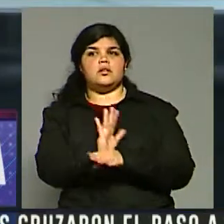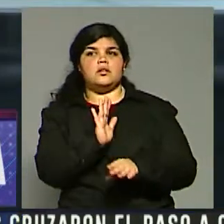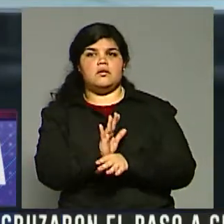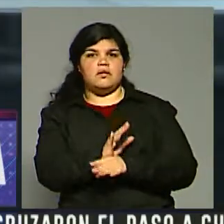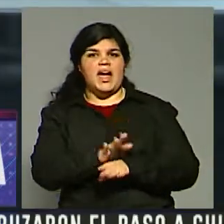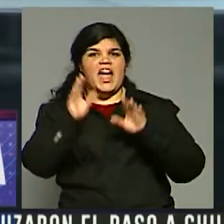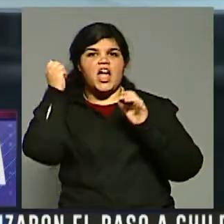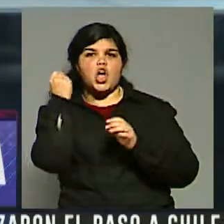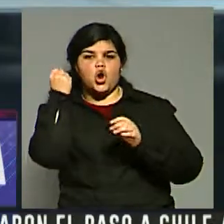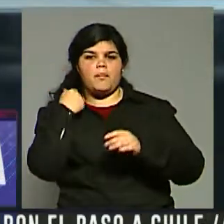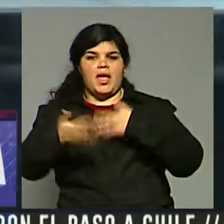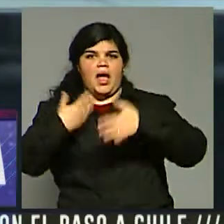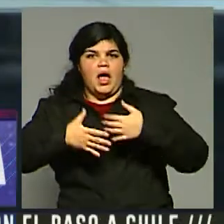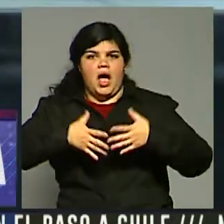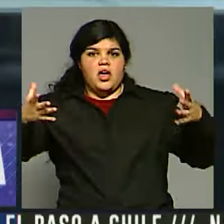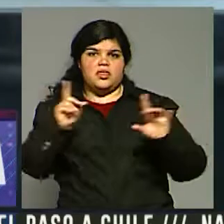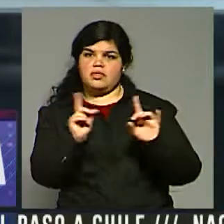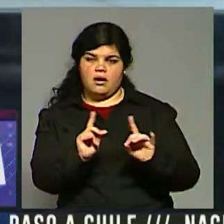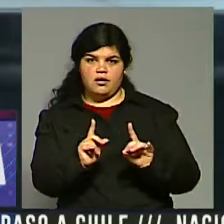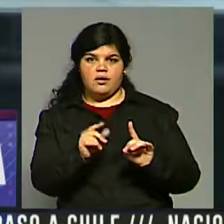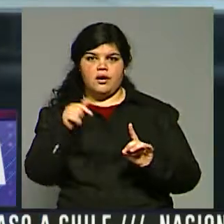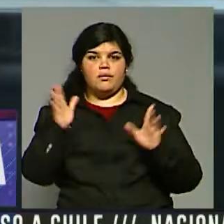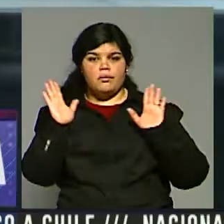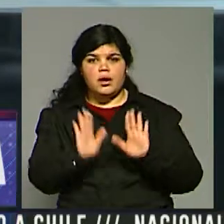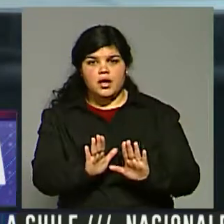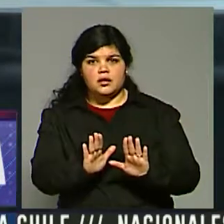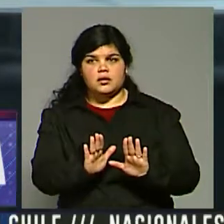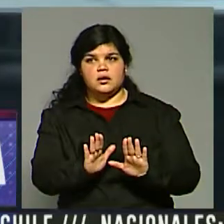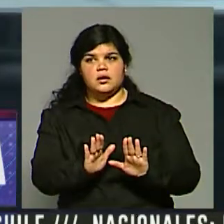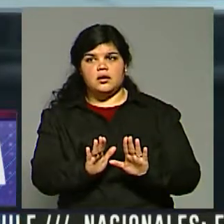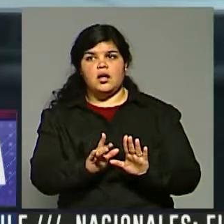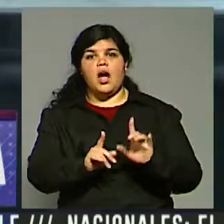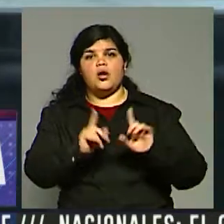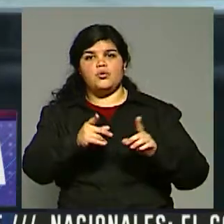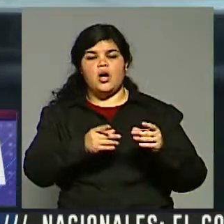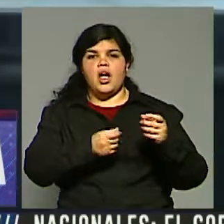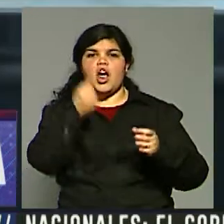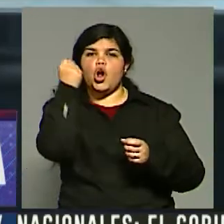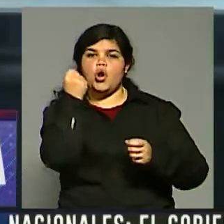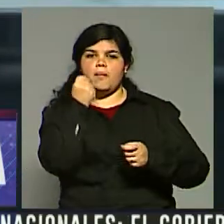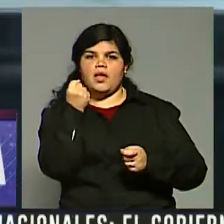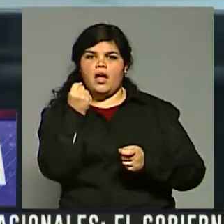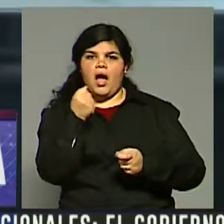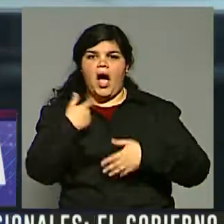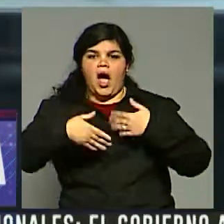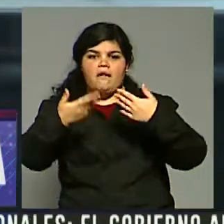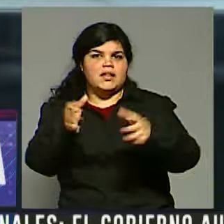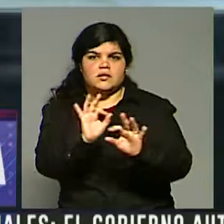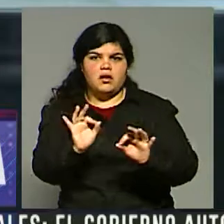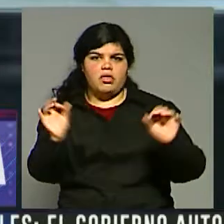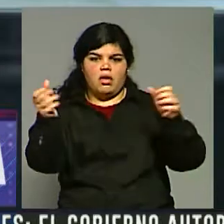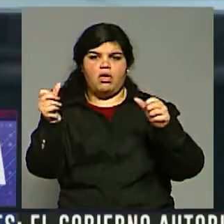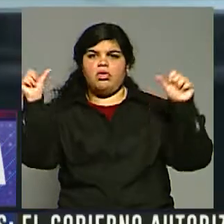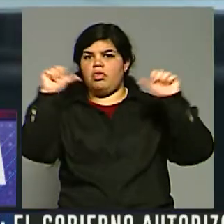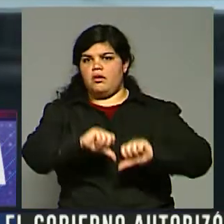se detenga y en algunos sectores de la economía incluso exista una contracción económica, pero también vamos a ver de